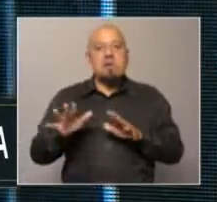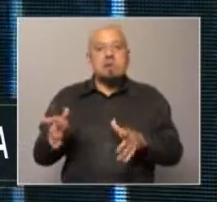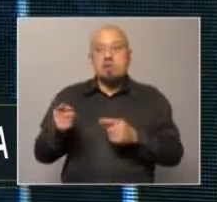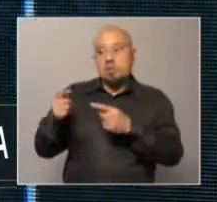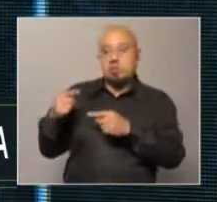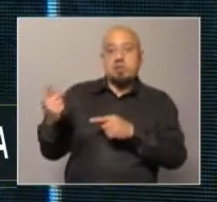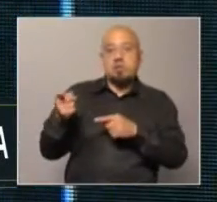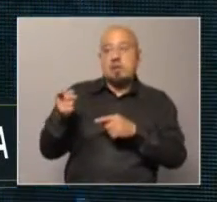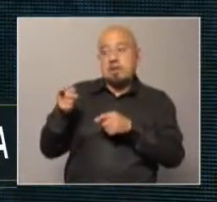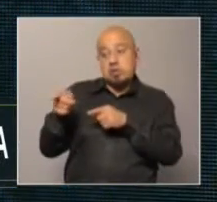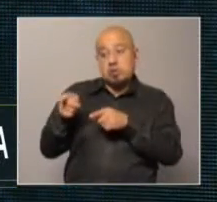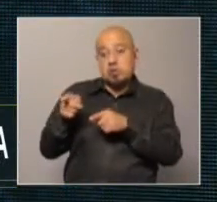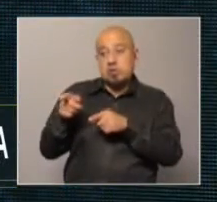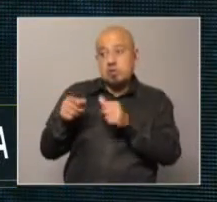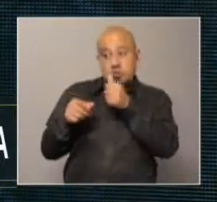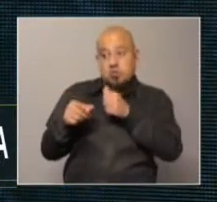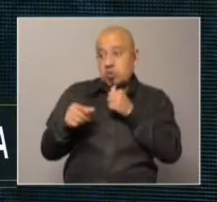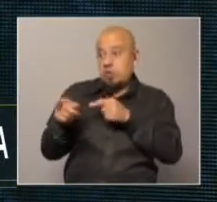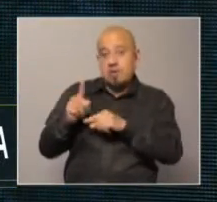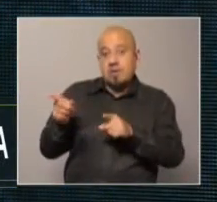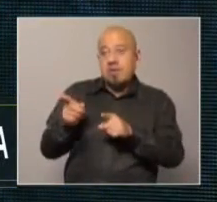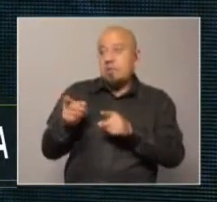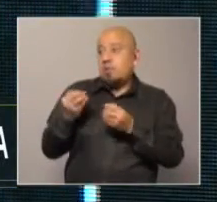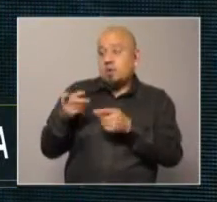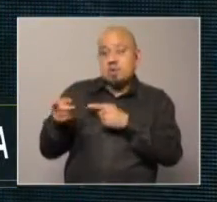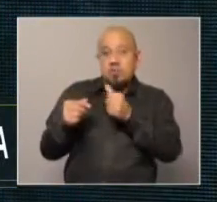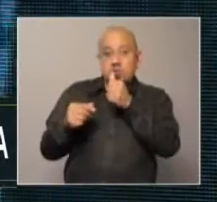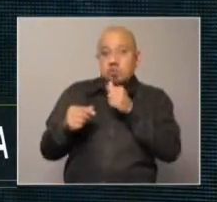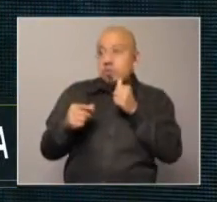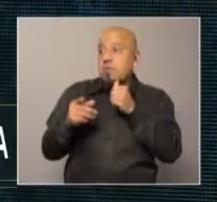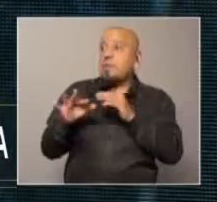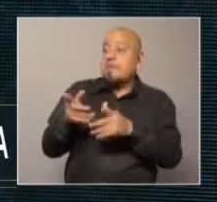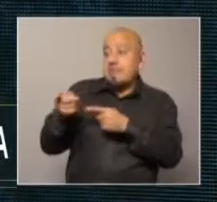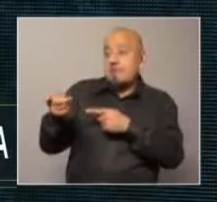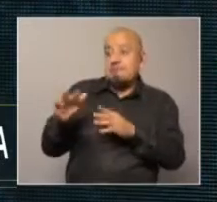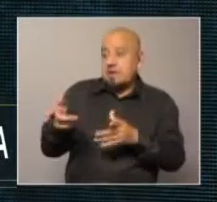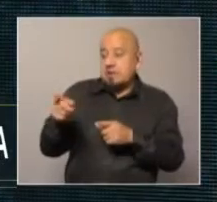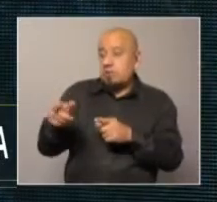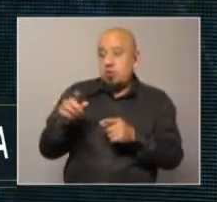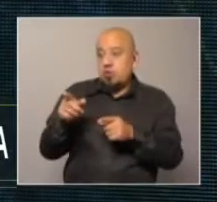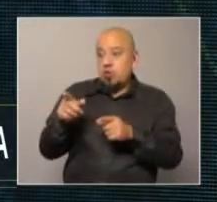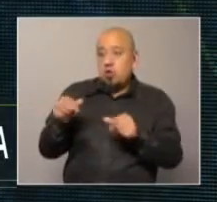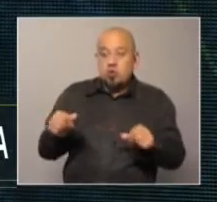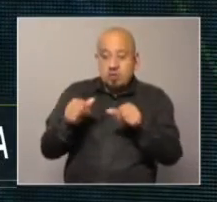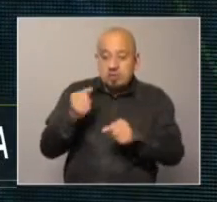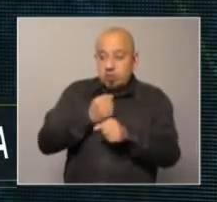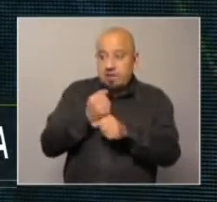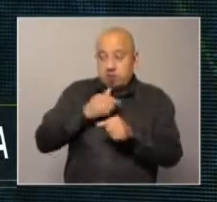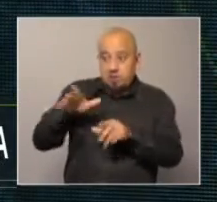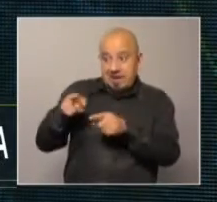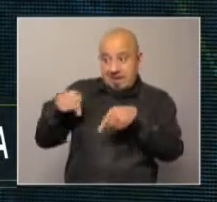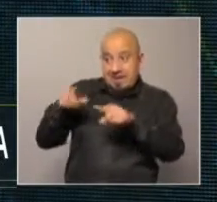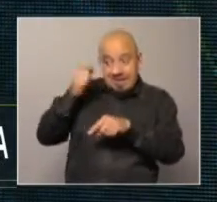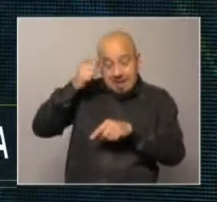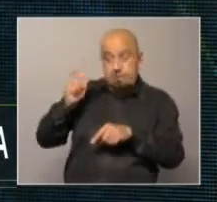puerta giratoria que después va a salir en algún momento del sistema. ¿Y con qué nos vamos a enfrentar? Vamos a enfrentar con un adolescente que después,